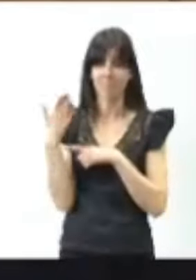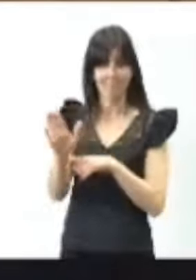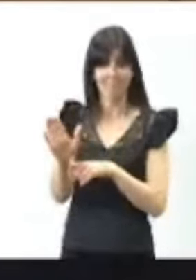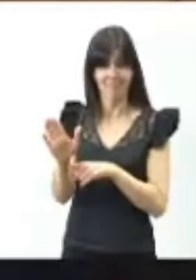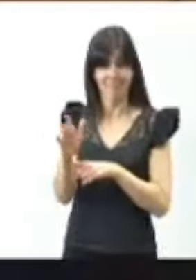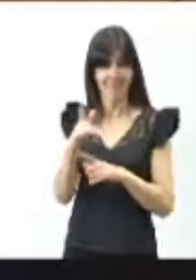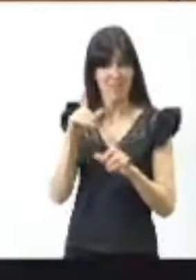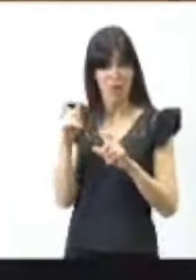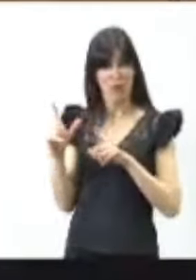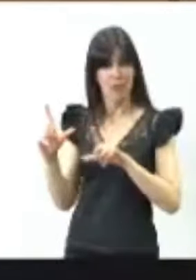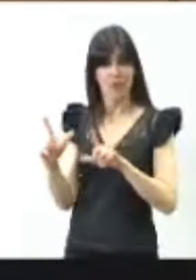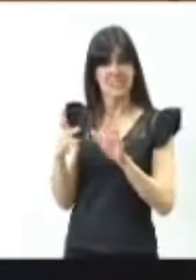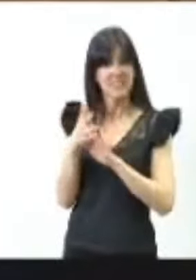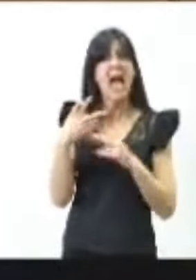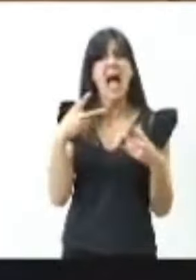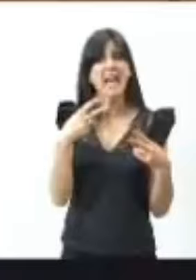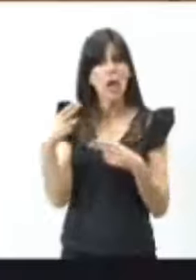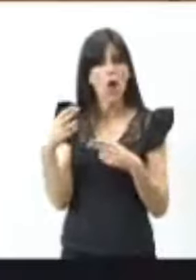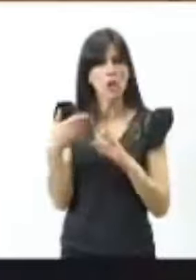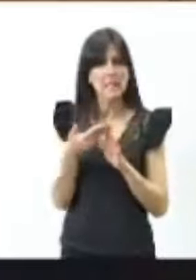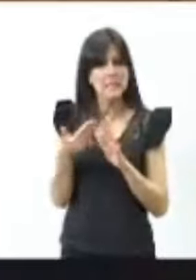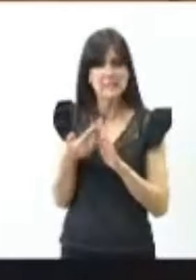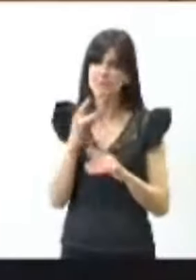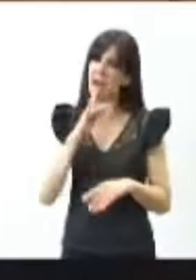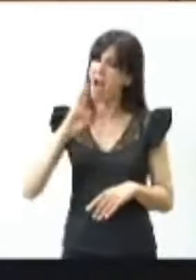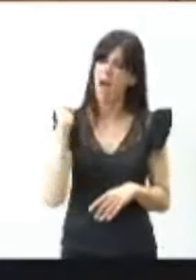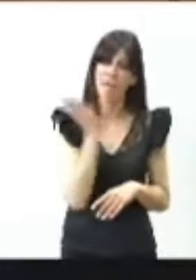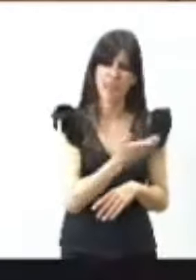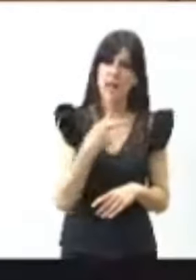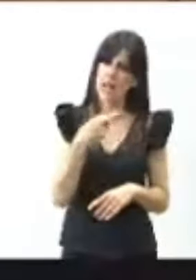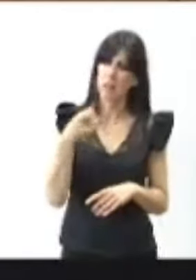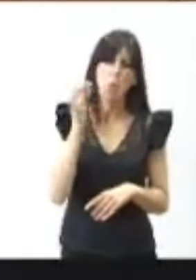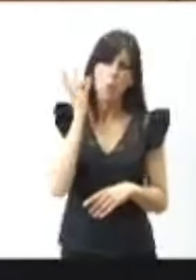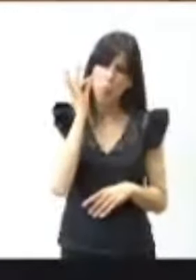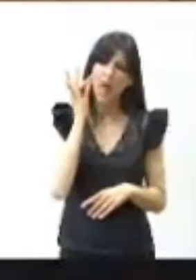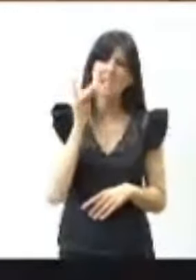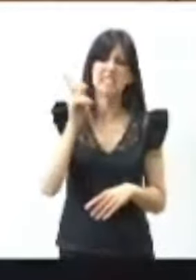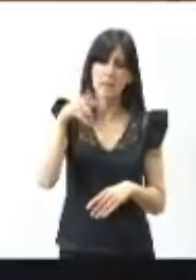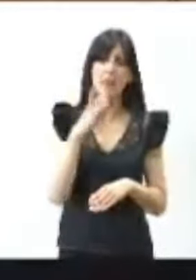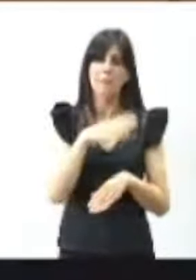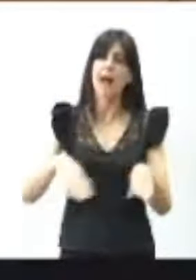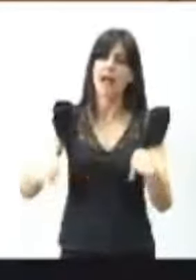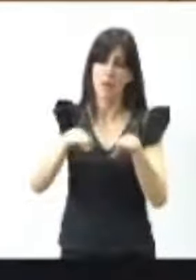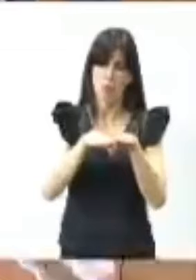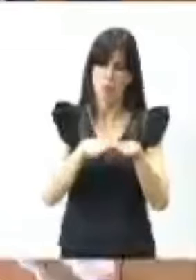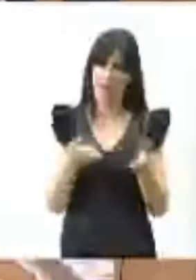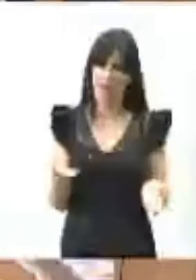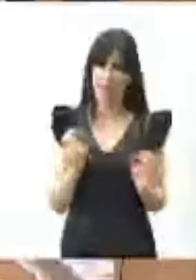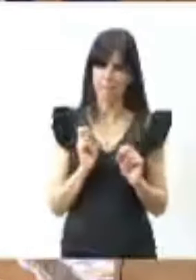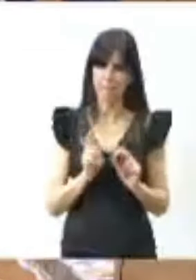El ejemplo de los recortes es perjudicial para las mujeres y para la igualdad. Gracias.